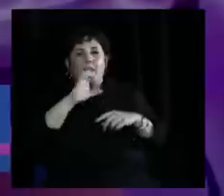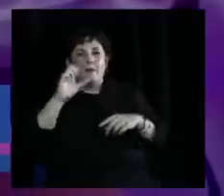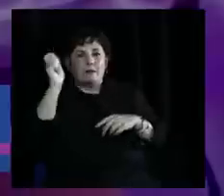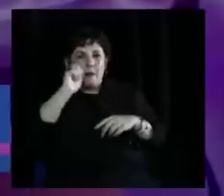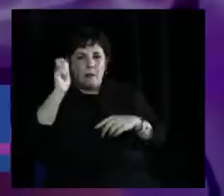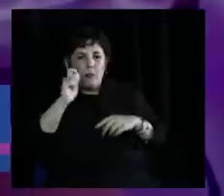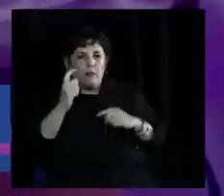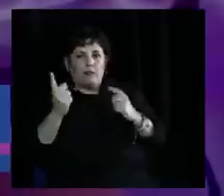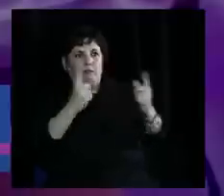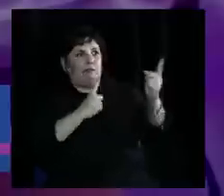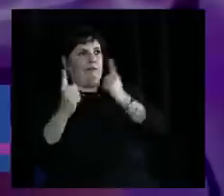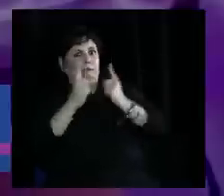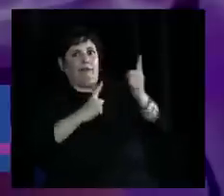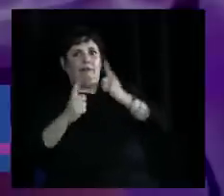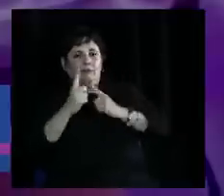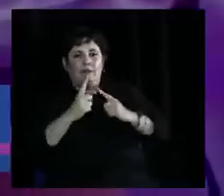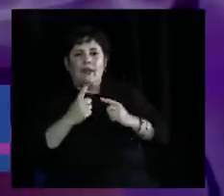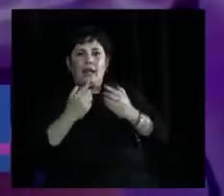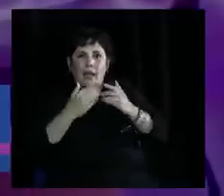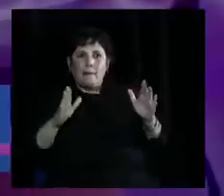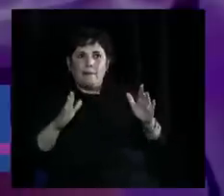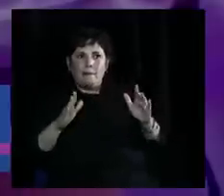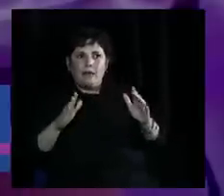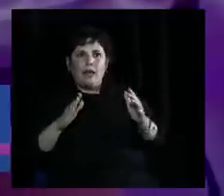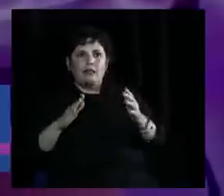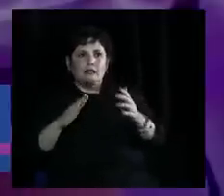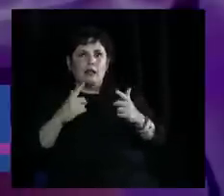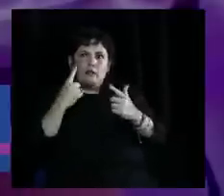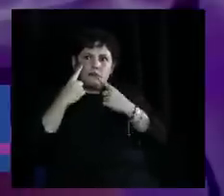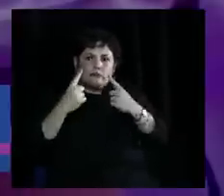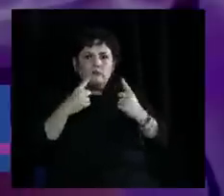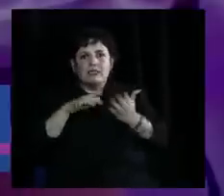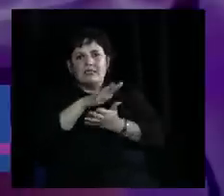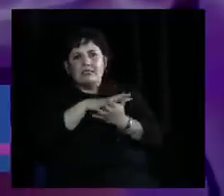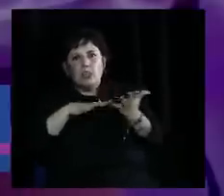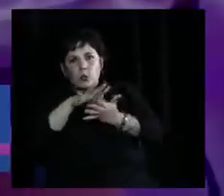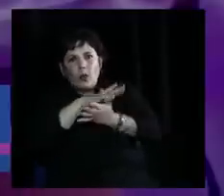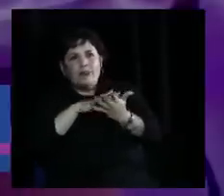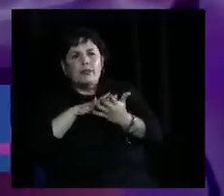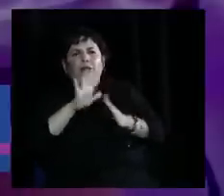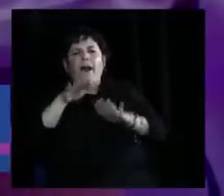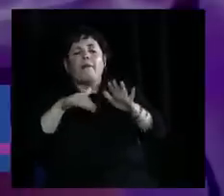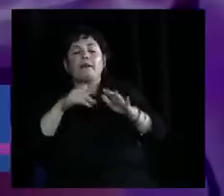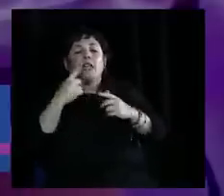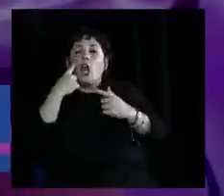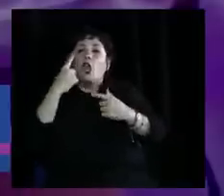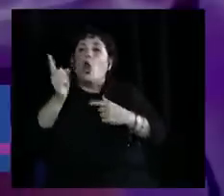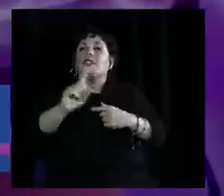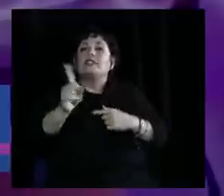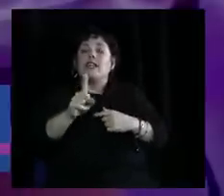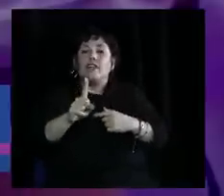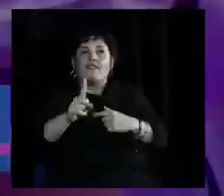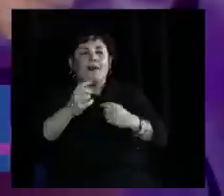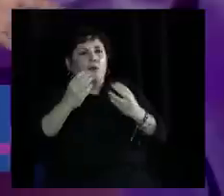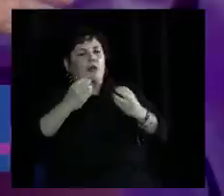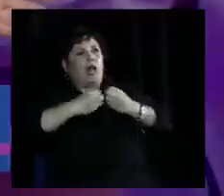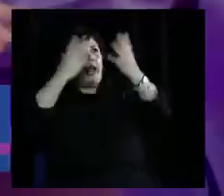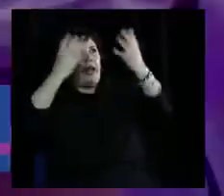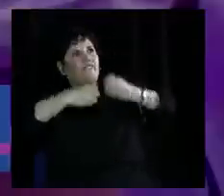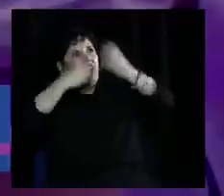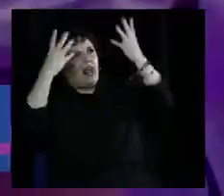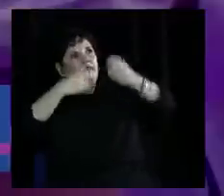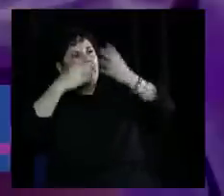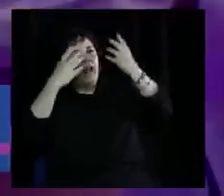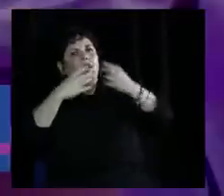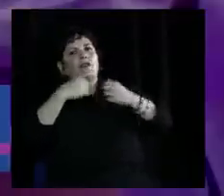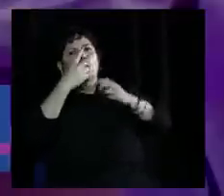o empresas públicas empiecen a revelar situaciones que a veces quedan escondidas por la gravedad de otras,